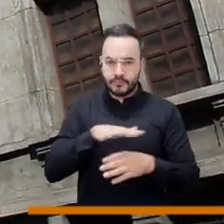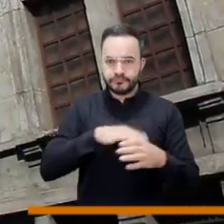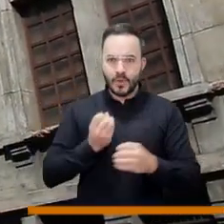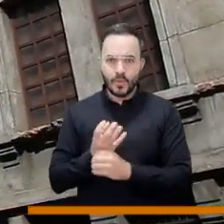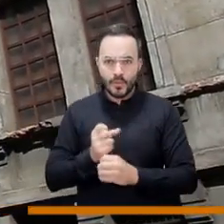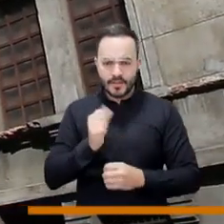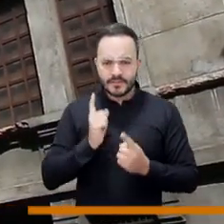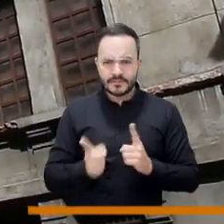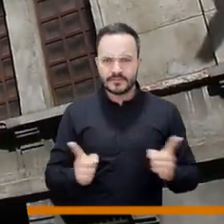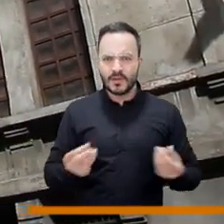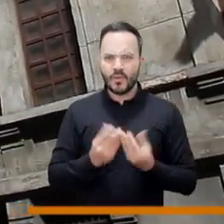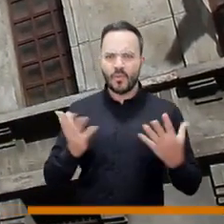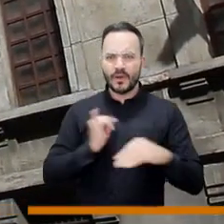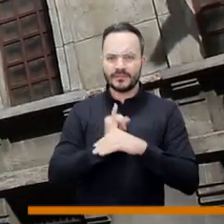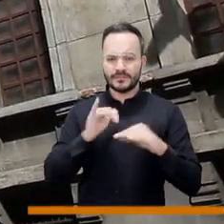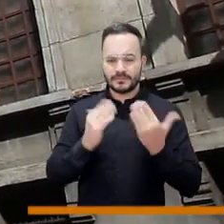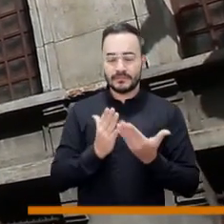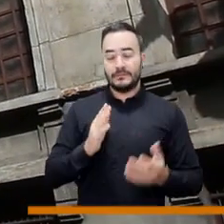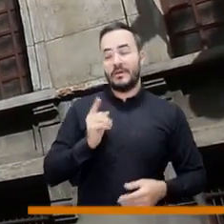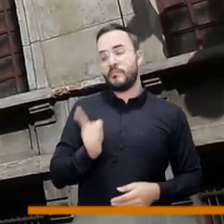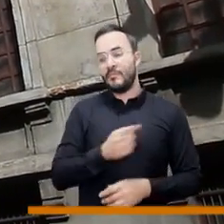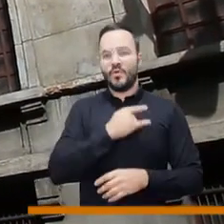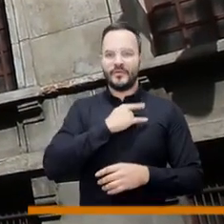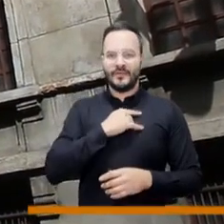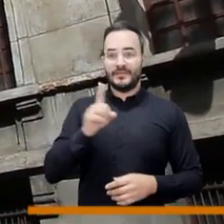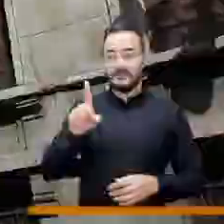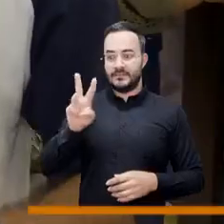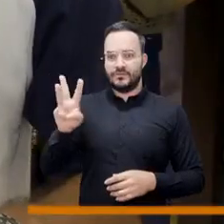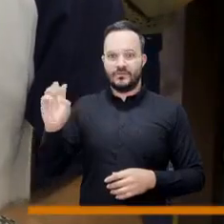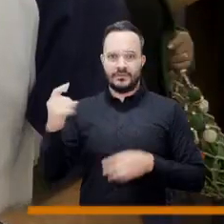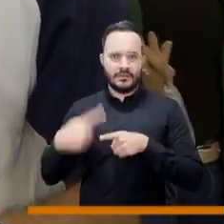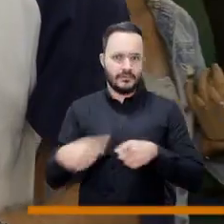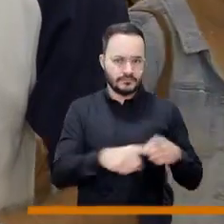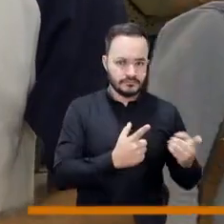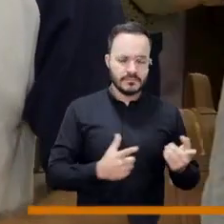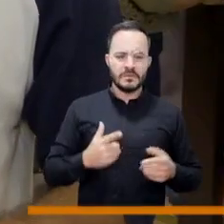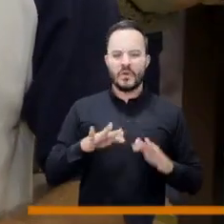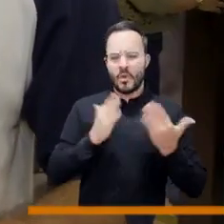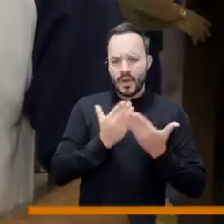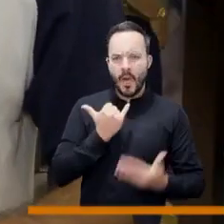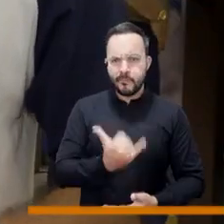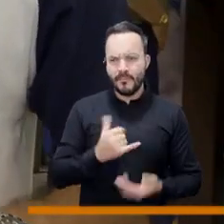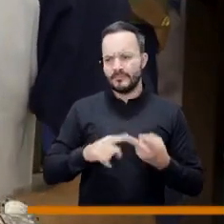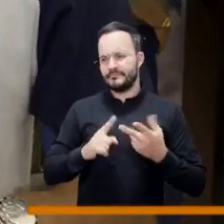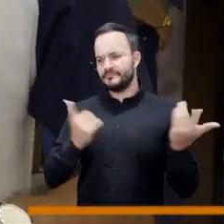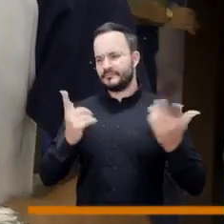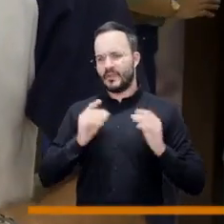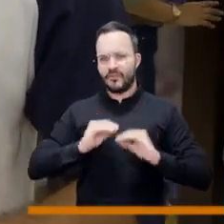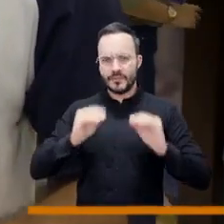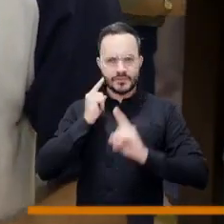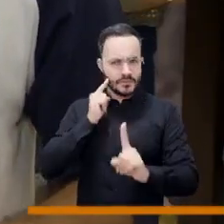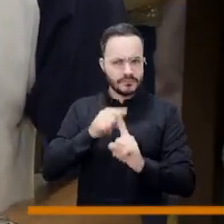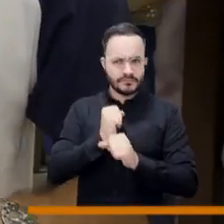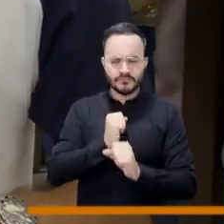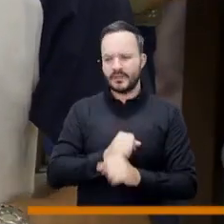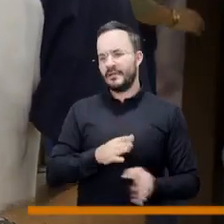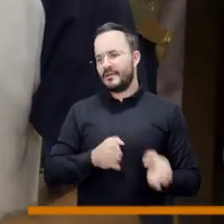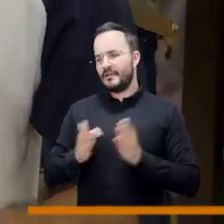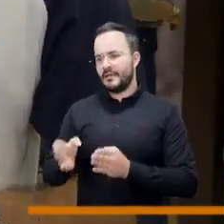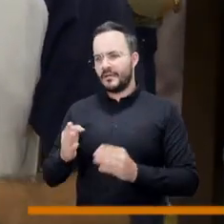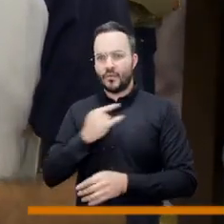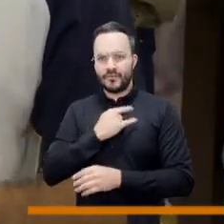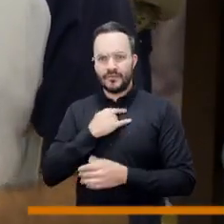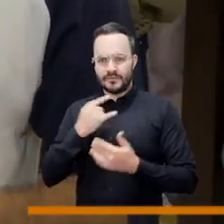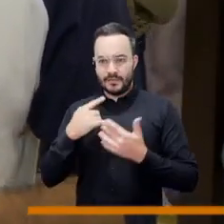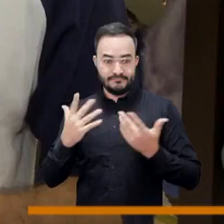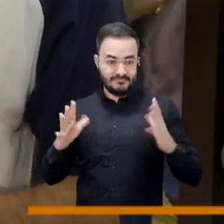Son cerca de 130 entre colegios, instituciones técnicas, educación para el trabajo,